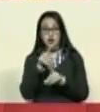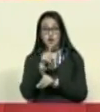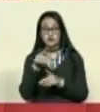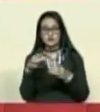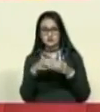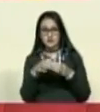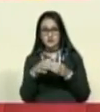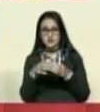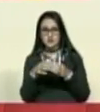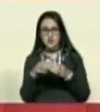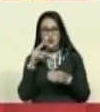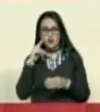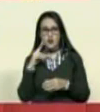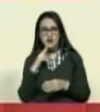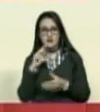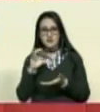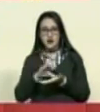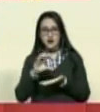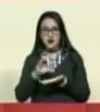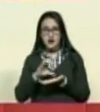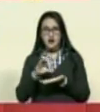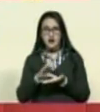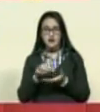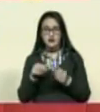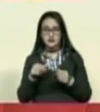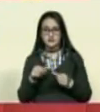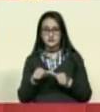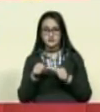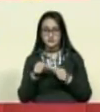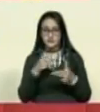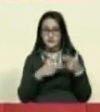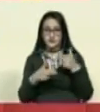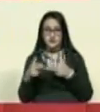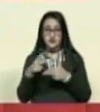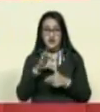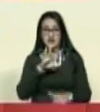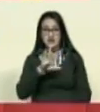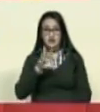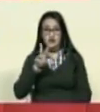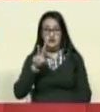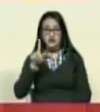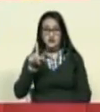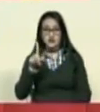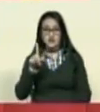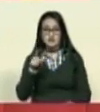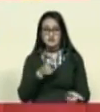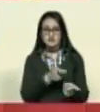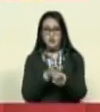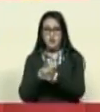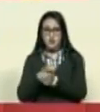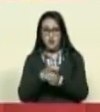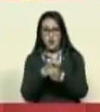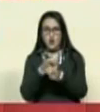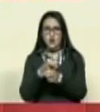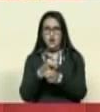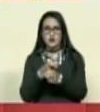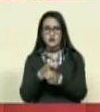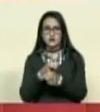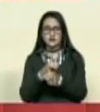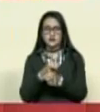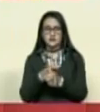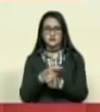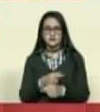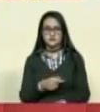Batallón Bolívar, Distrito Capital. Continuación de la construcción de la sede del 531 Batallón de Infantería de Selva. Teniente